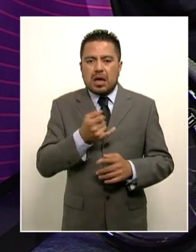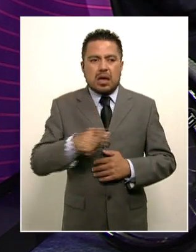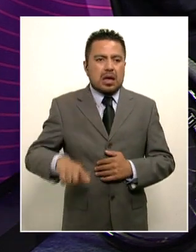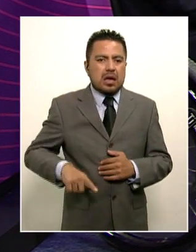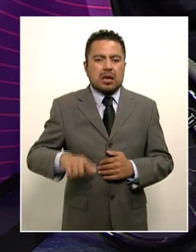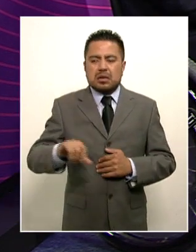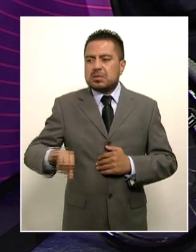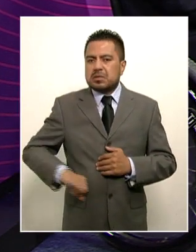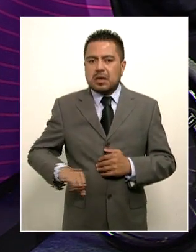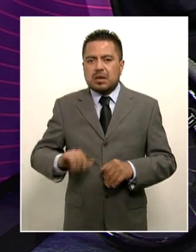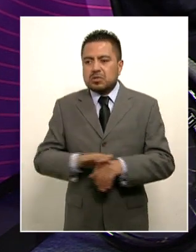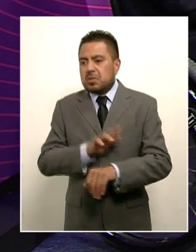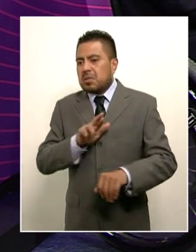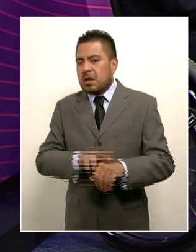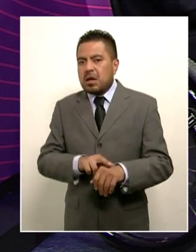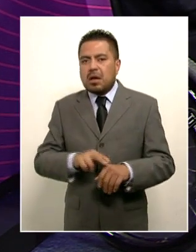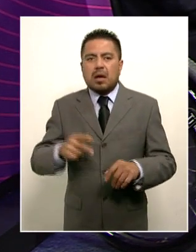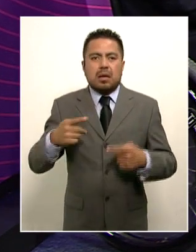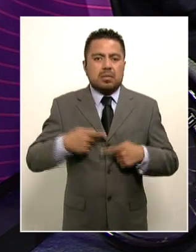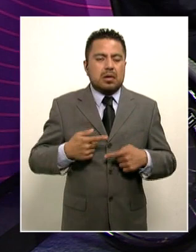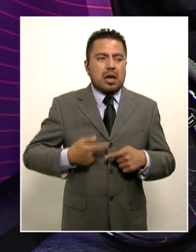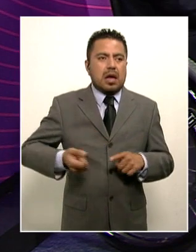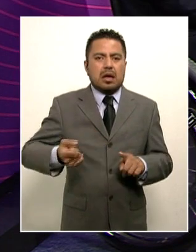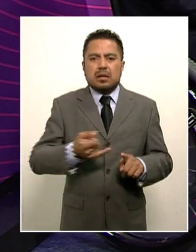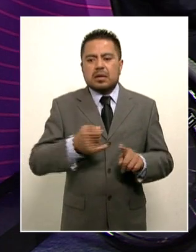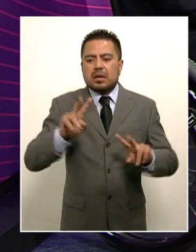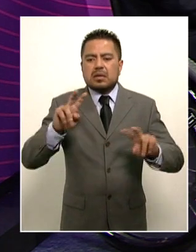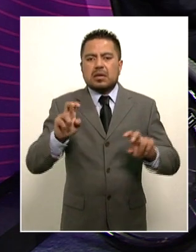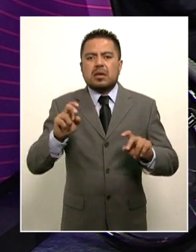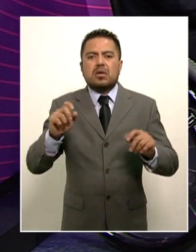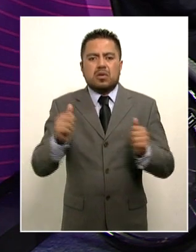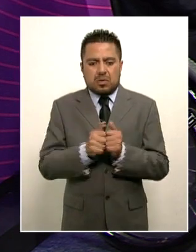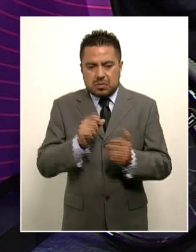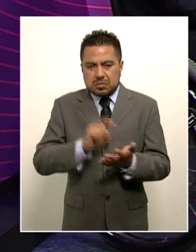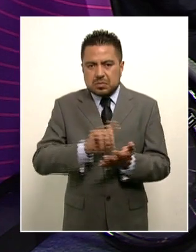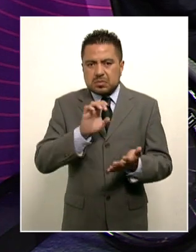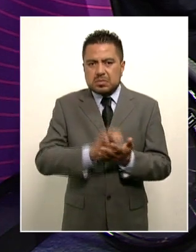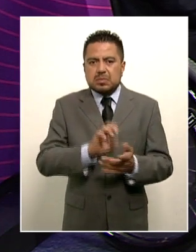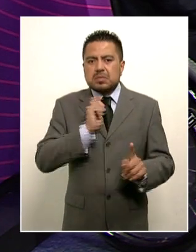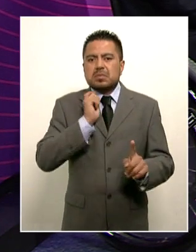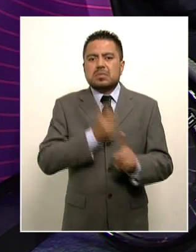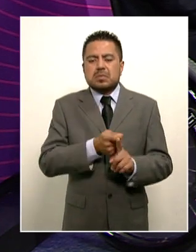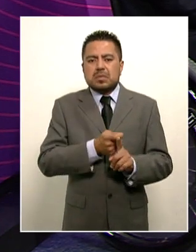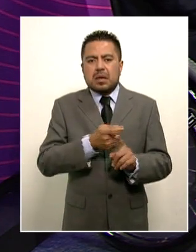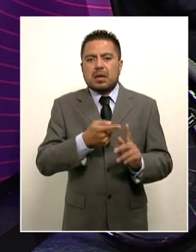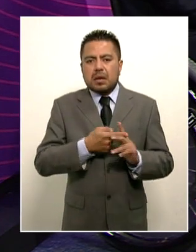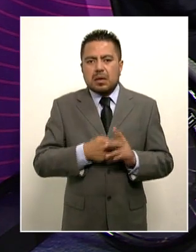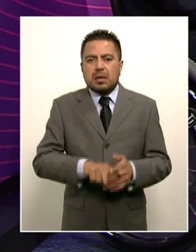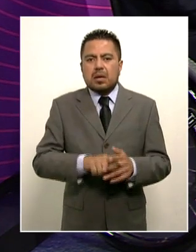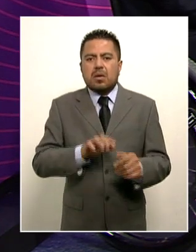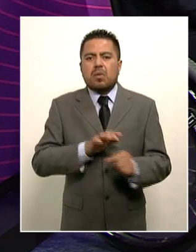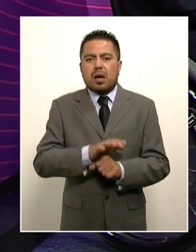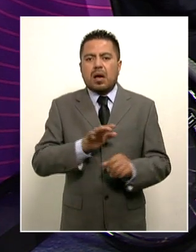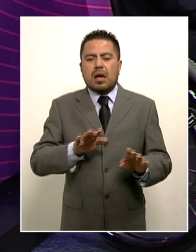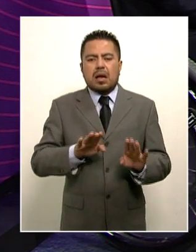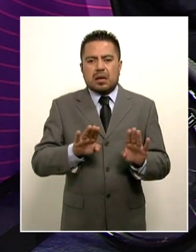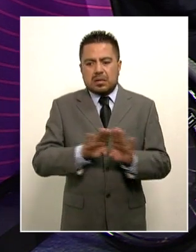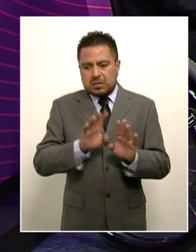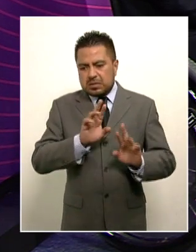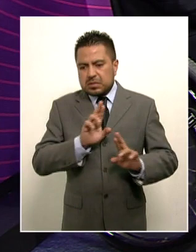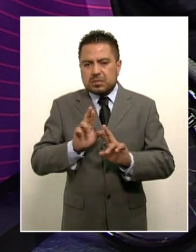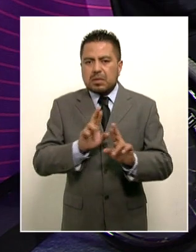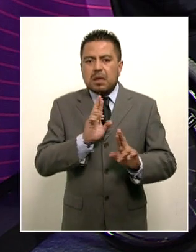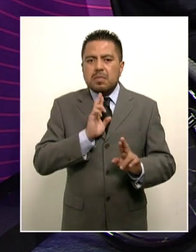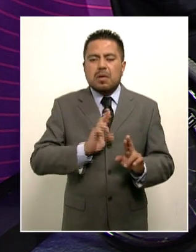interés superior de la persona. Aquí en el tema de personas con discapacidad es más bien el principio de qué respeta